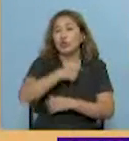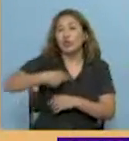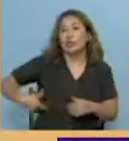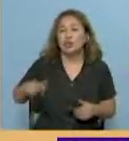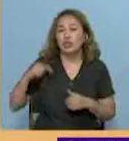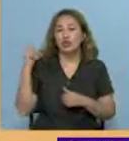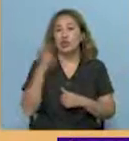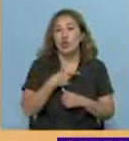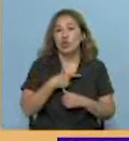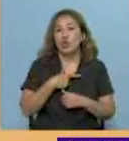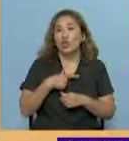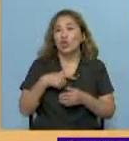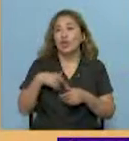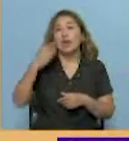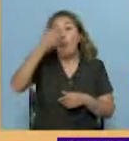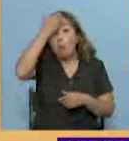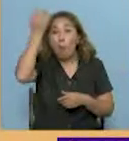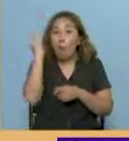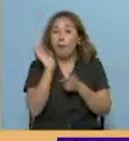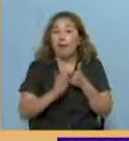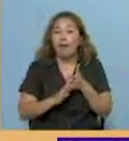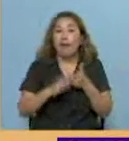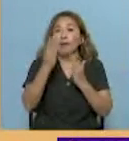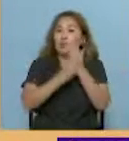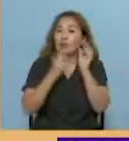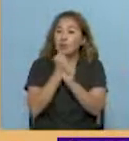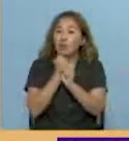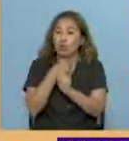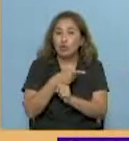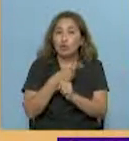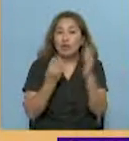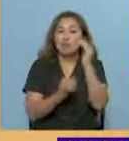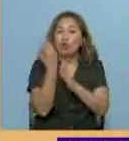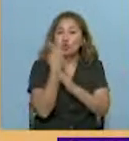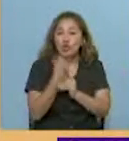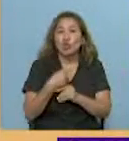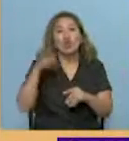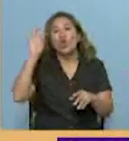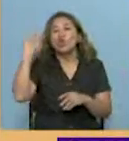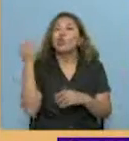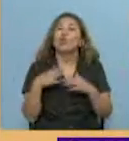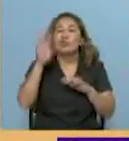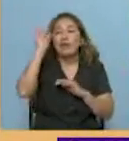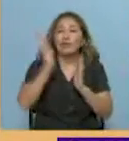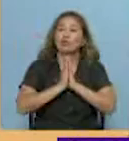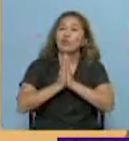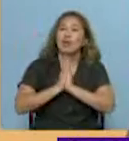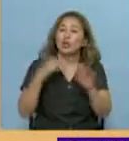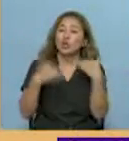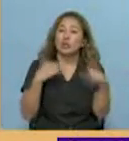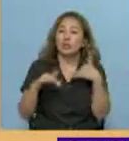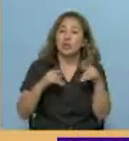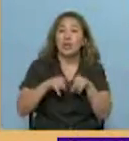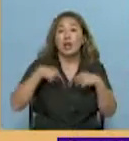el contador gerardo morales y también con el ministro de producción tenemos todas las expectativas que ahora esto se apresuren con el tema del precio